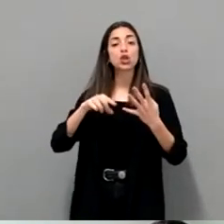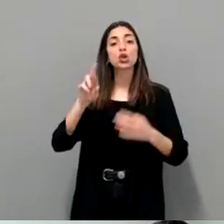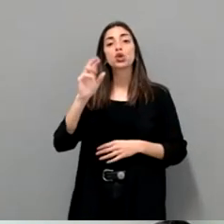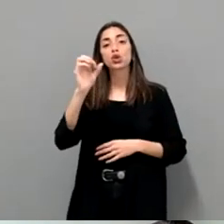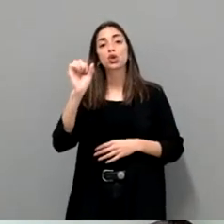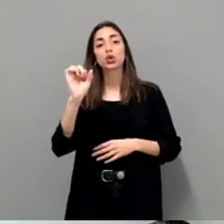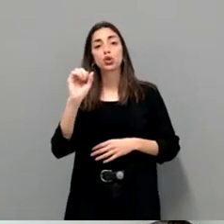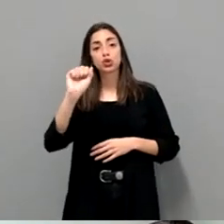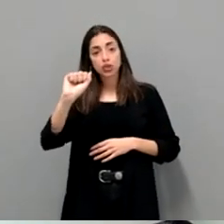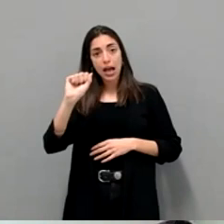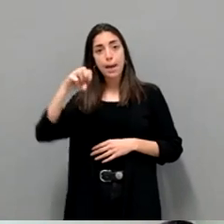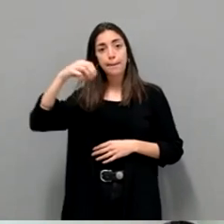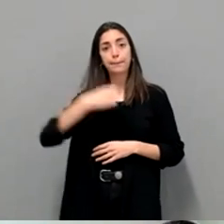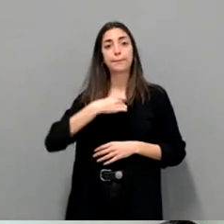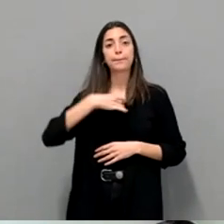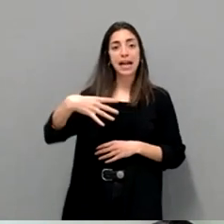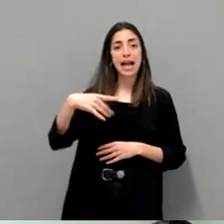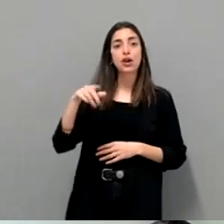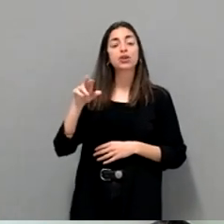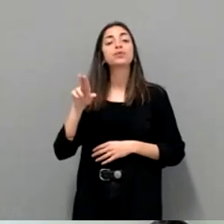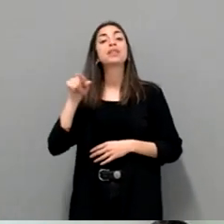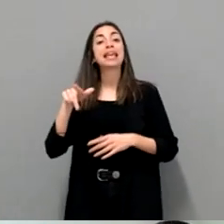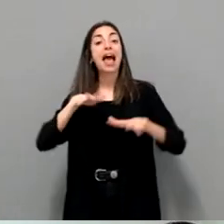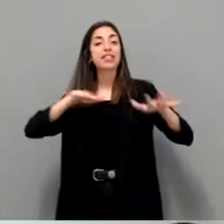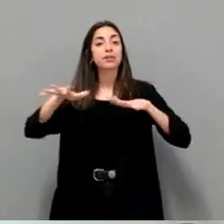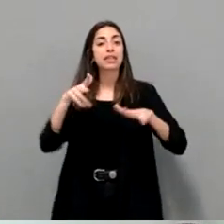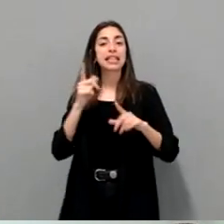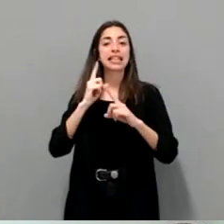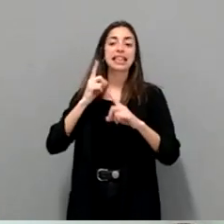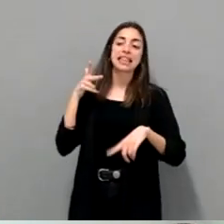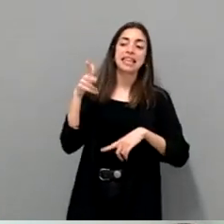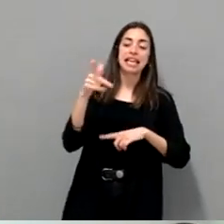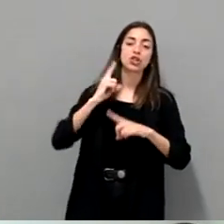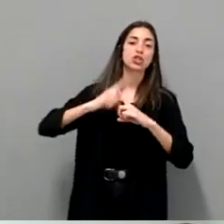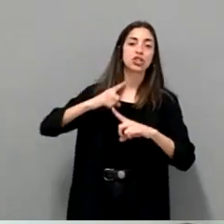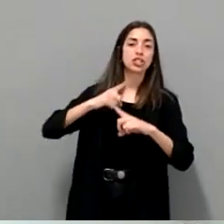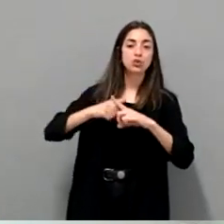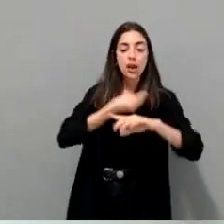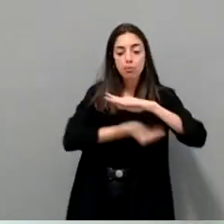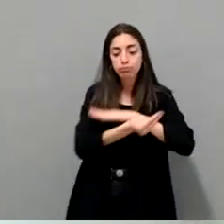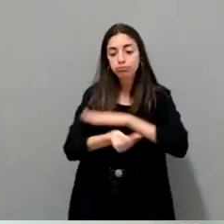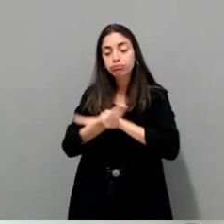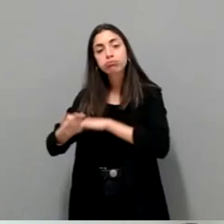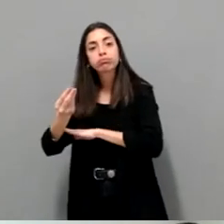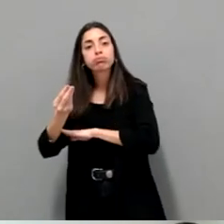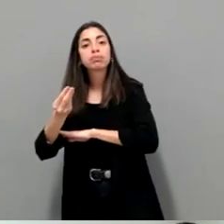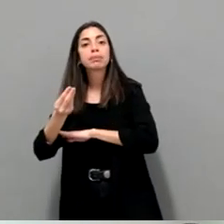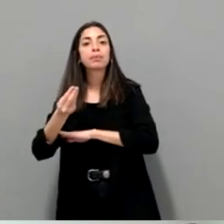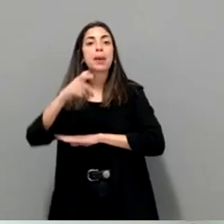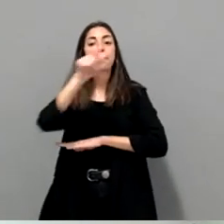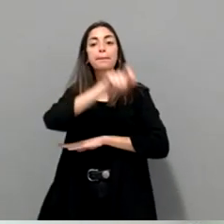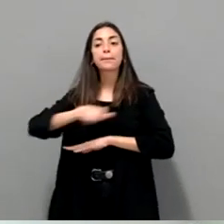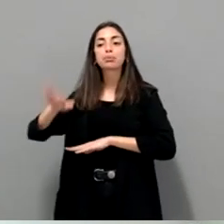Blanco Ramallo, activista por los derechos sexuales y reproductivos de todas las